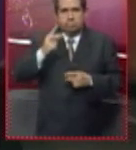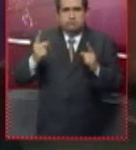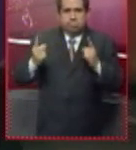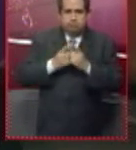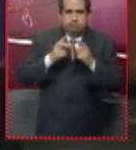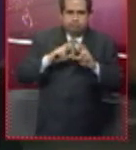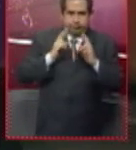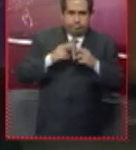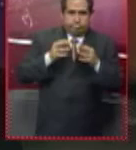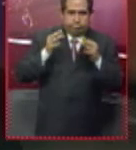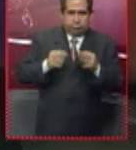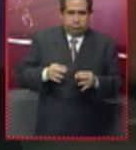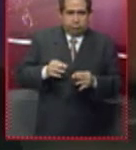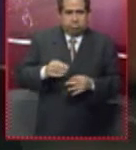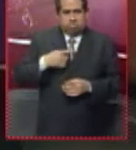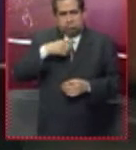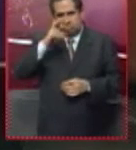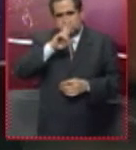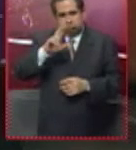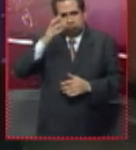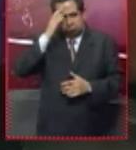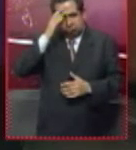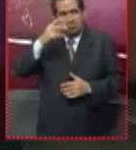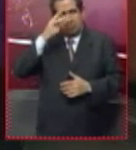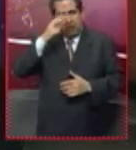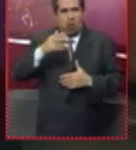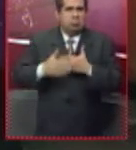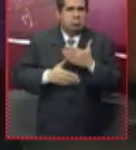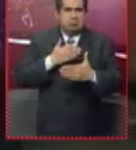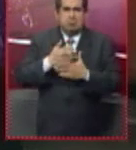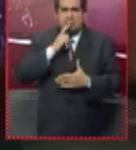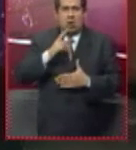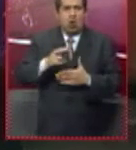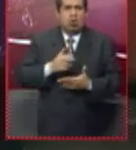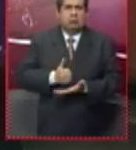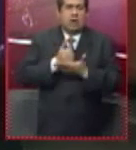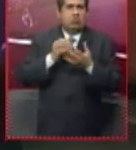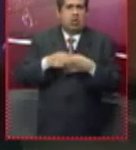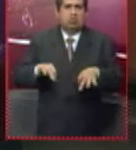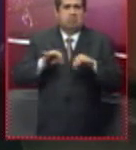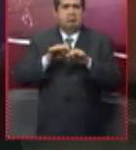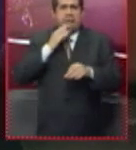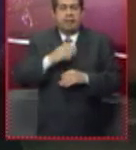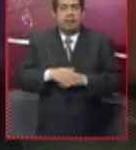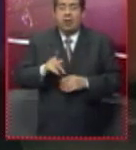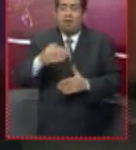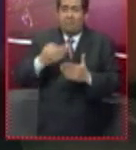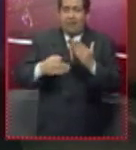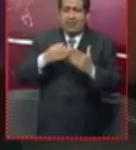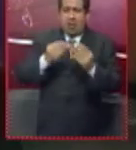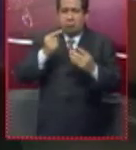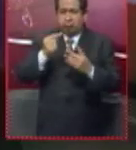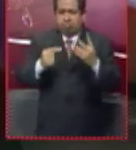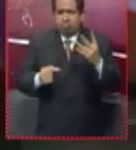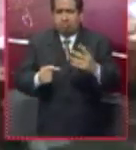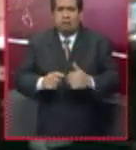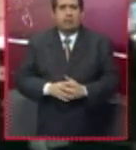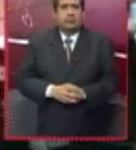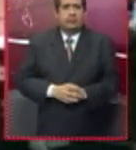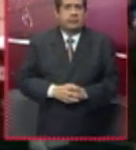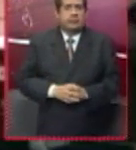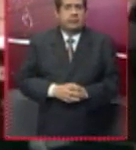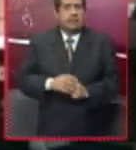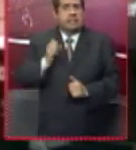solemne, donde reconoció la lucha de México para transitar hacia la consolidación de un Estado democrático, aunque dijo que aún hay pendientes. El Senado